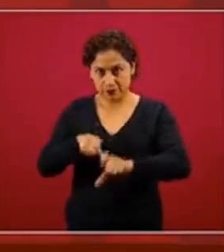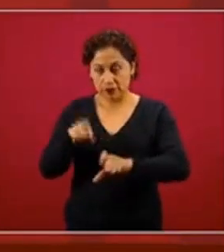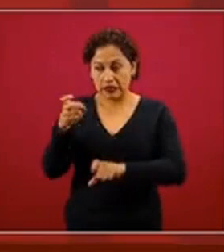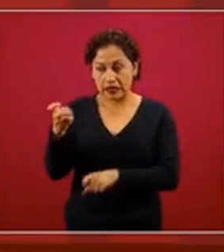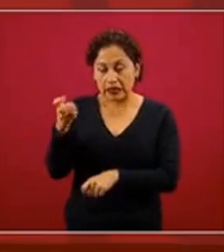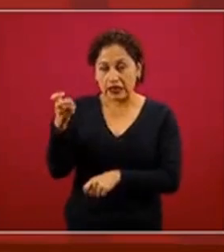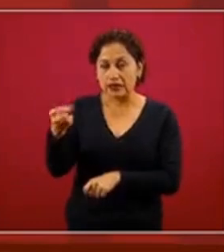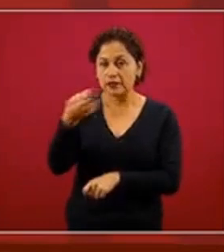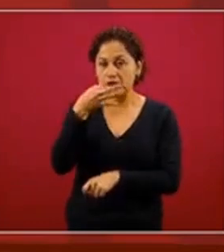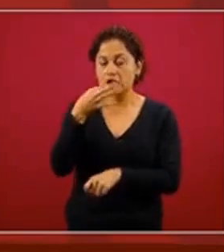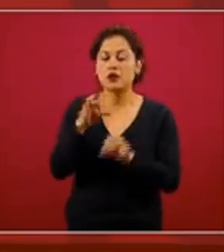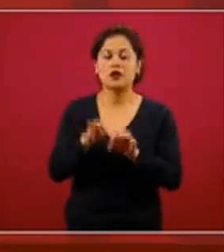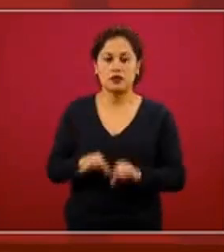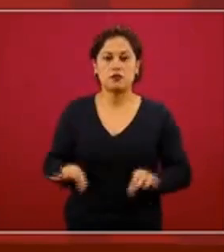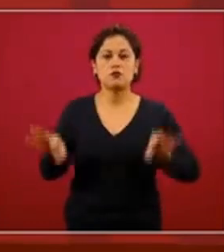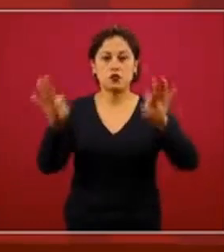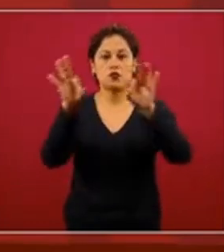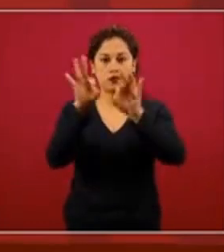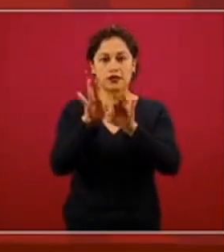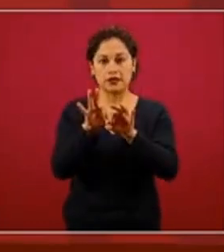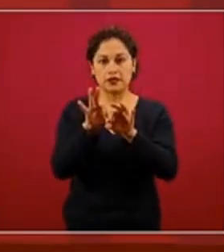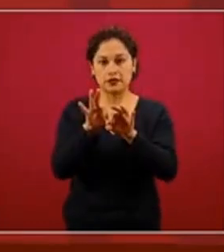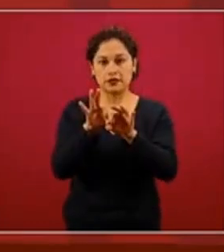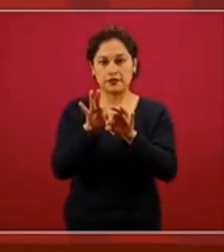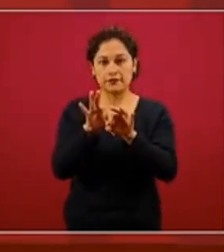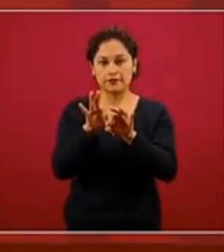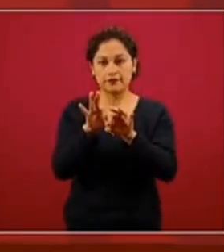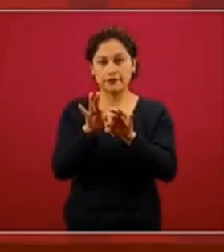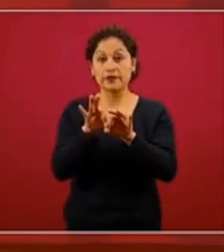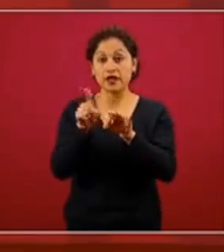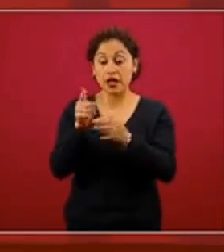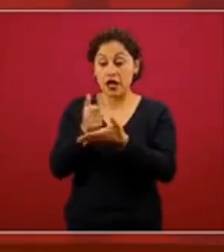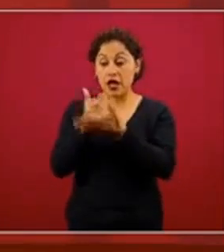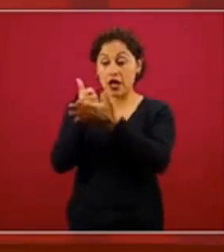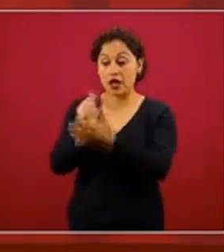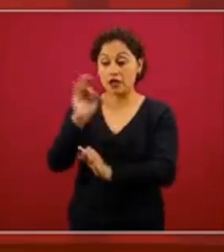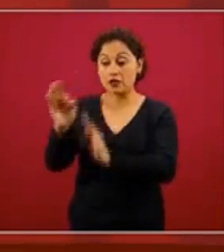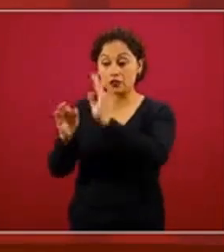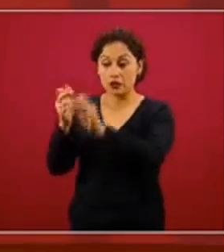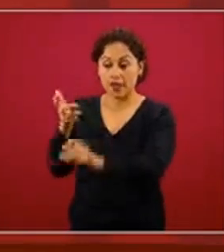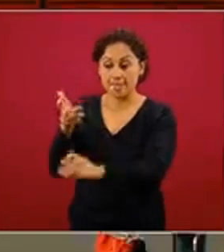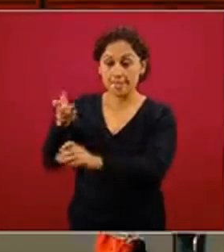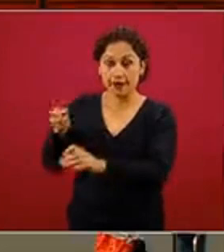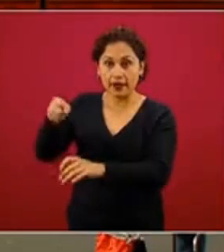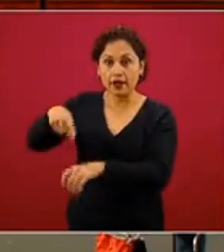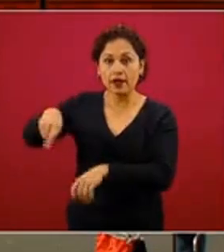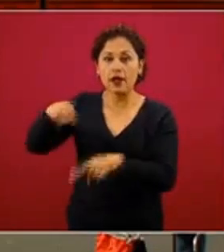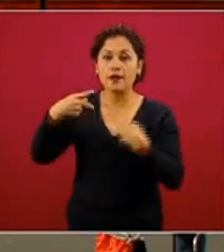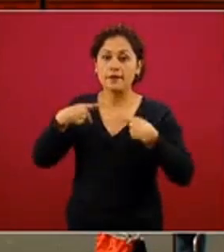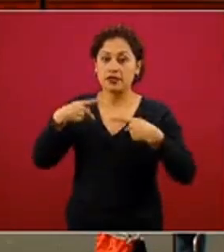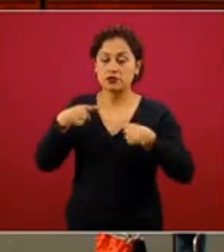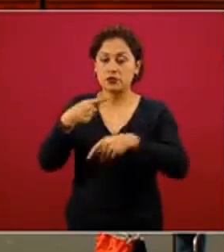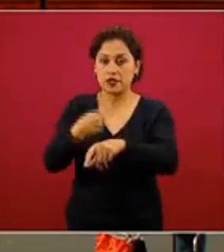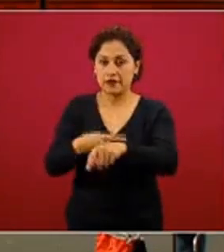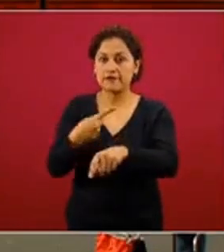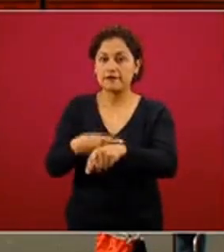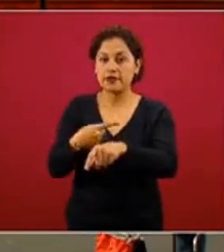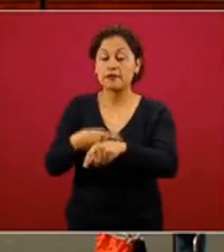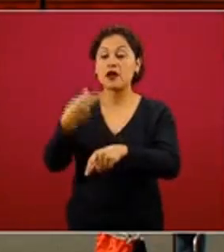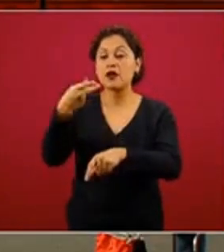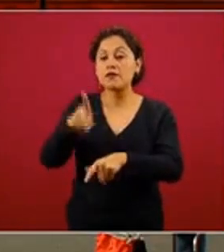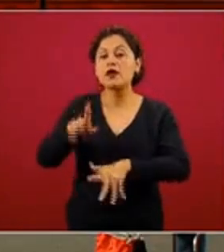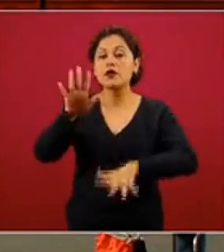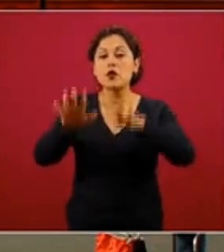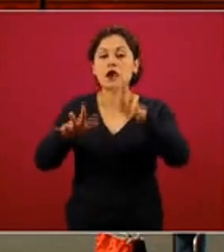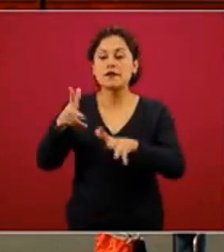notablemente importante. Si en un momento no se pone, el paciente puede morir ante una situación. Si se pone en exceso, sabemos muchos de